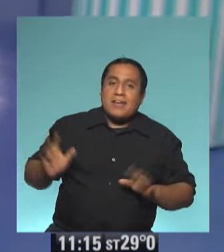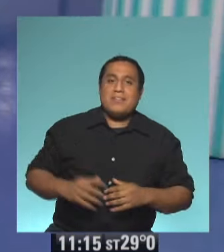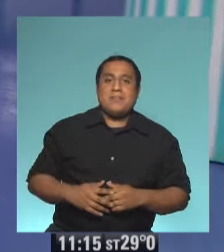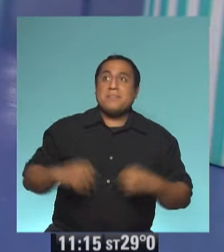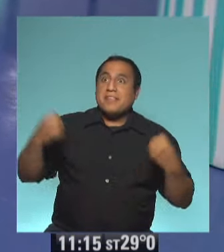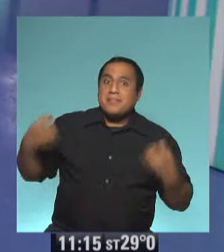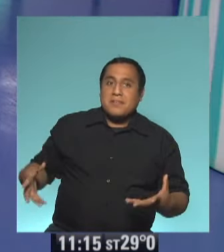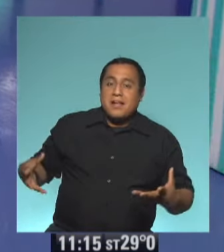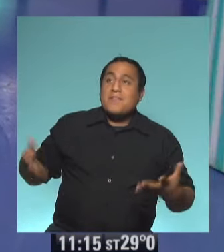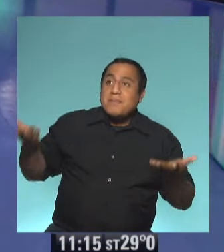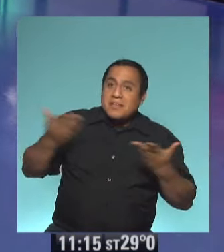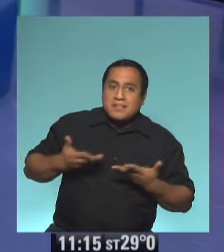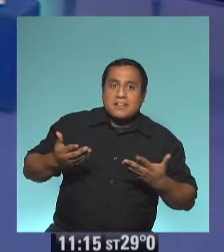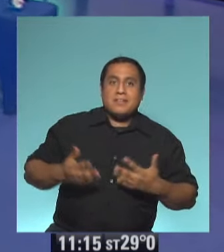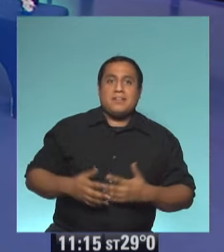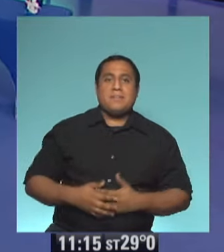¿Cómo estás? Bienvenida.